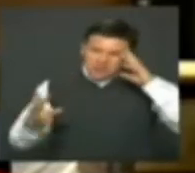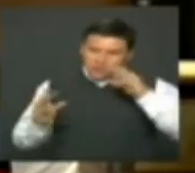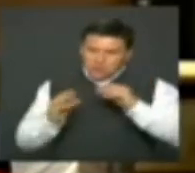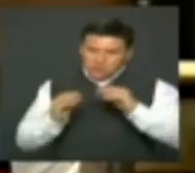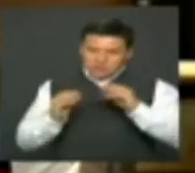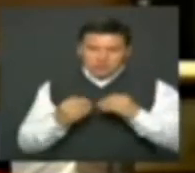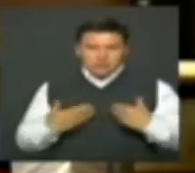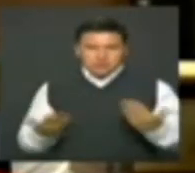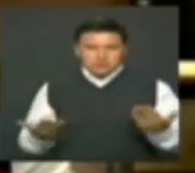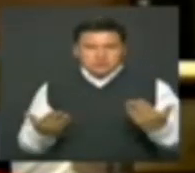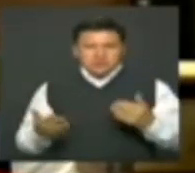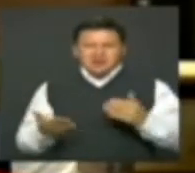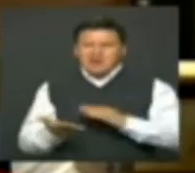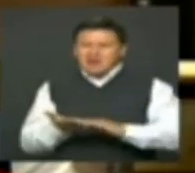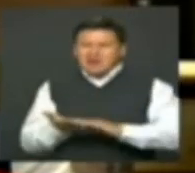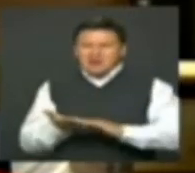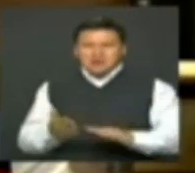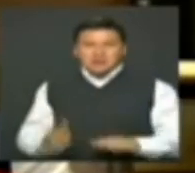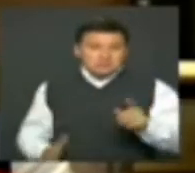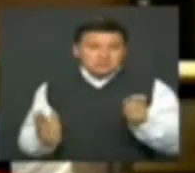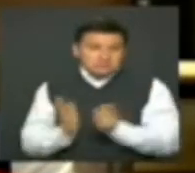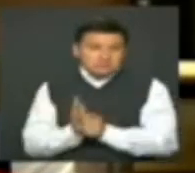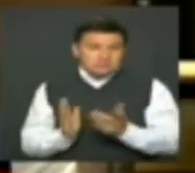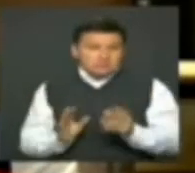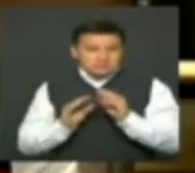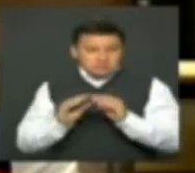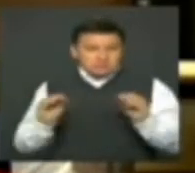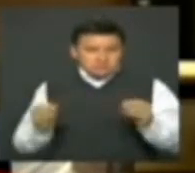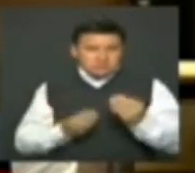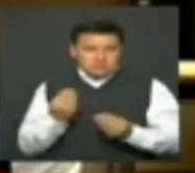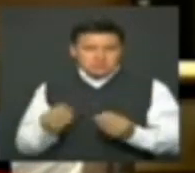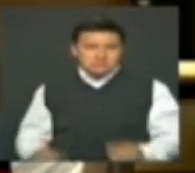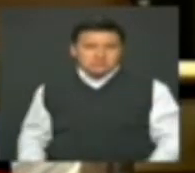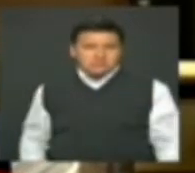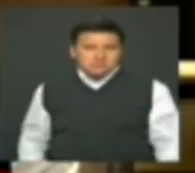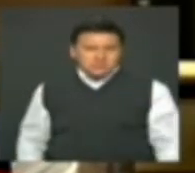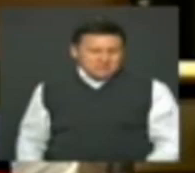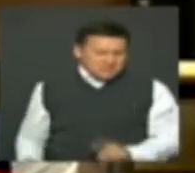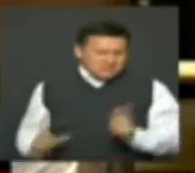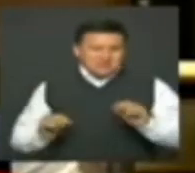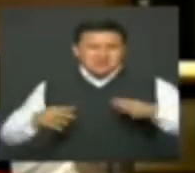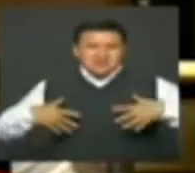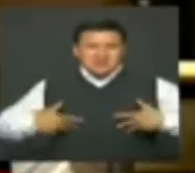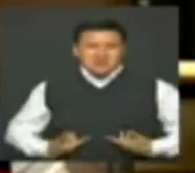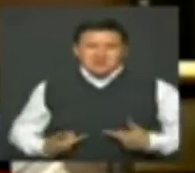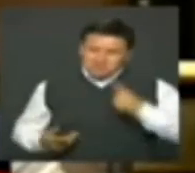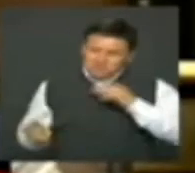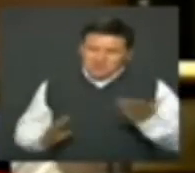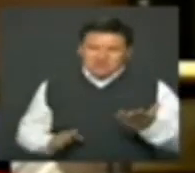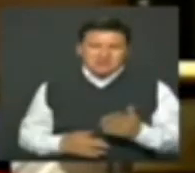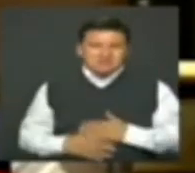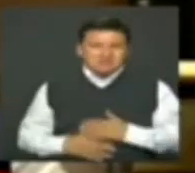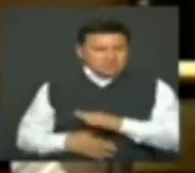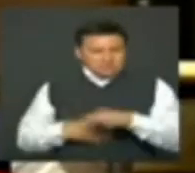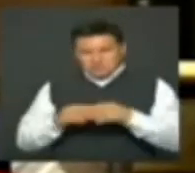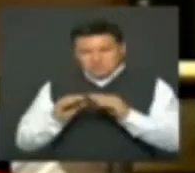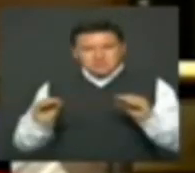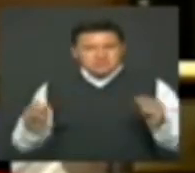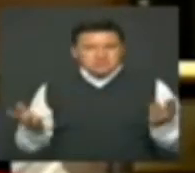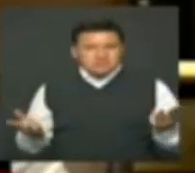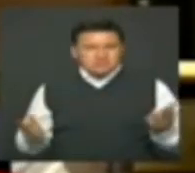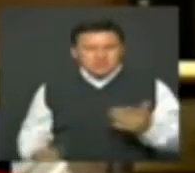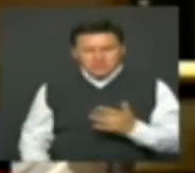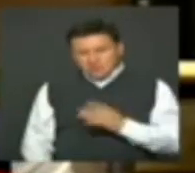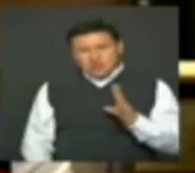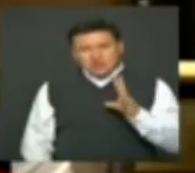nos permitan superar el conflicto. Esa es la razón del llamado que se hace, que ya estamos cansados de la muerte y compartimos con ustedes el dolor